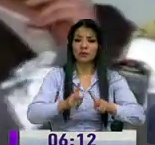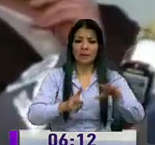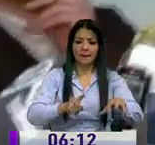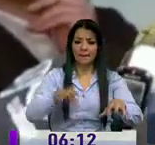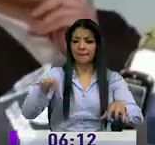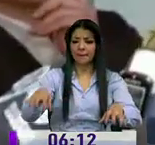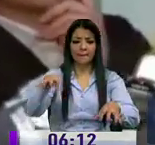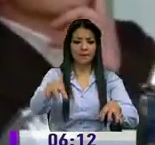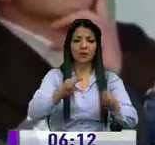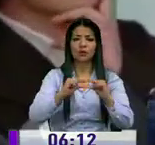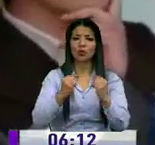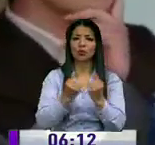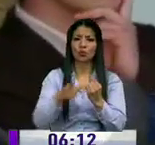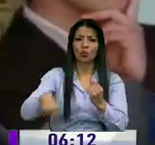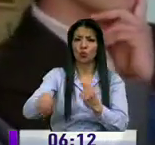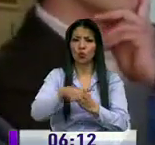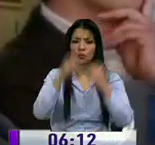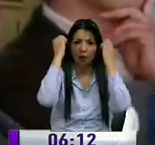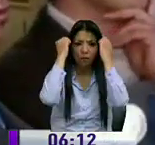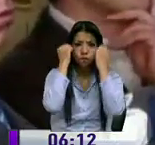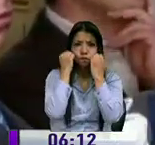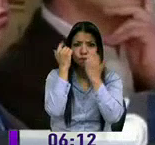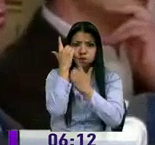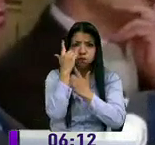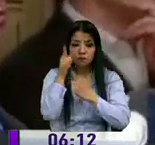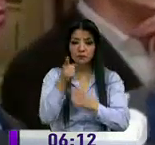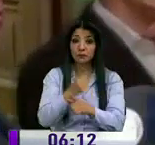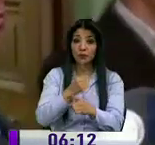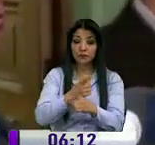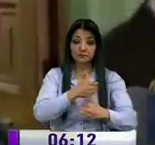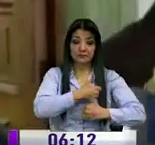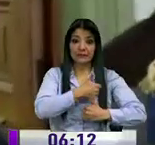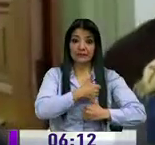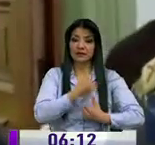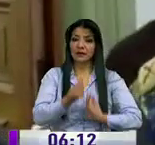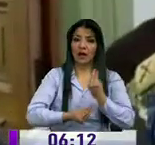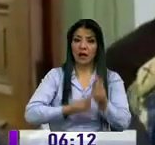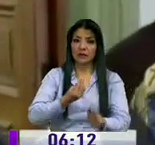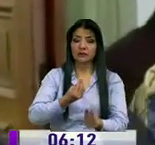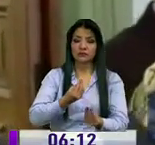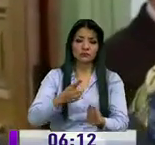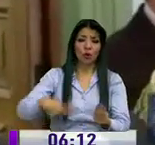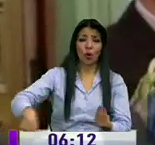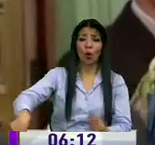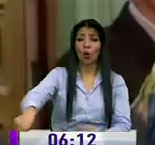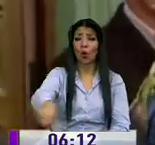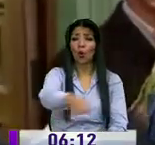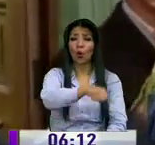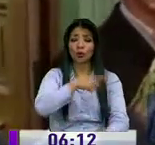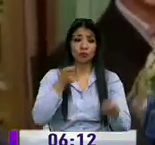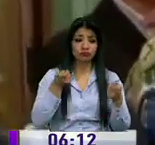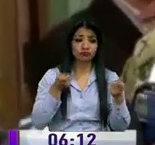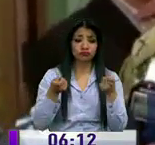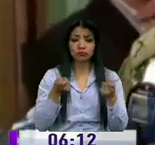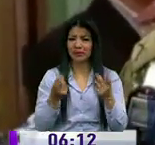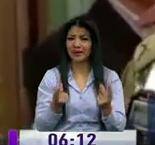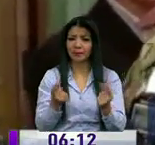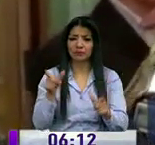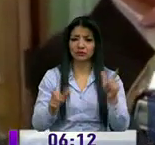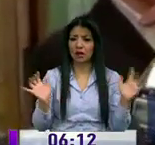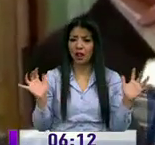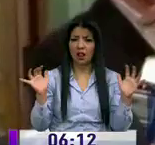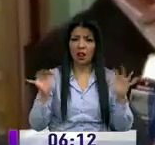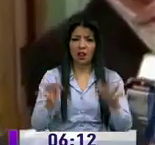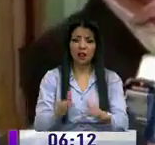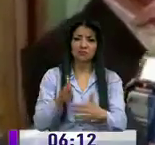que tengamos que mirar desde el punto de vista militar en 360 grados y tratar de optimizar los recursos y los hombres para